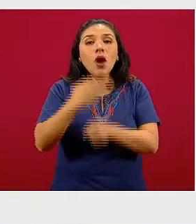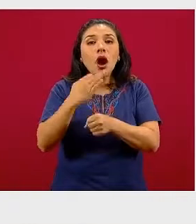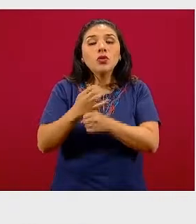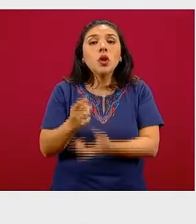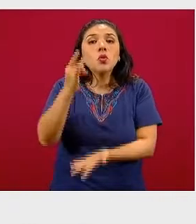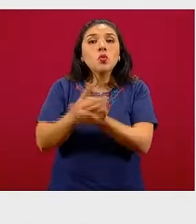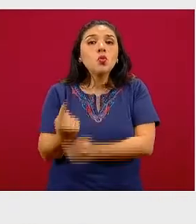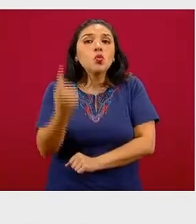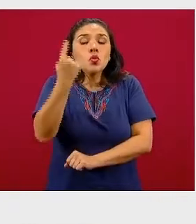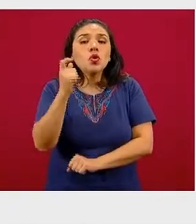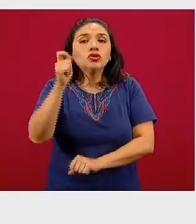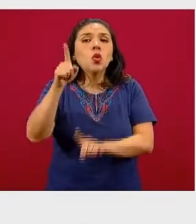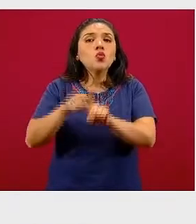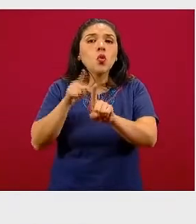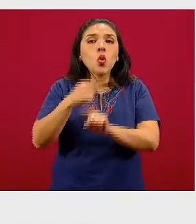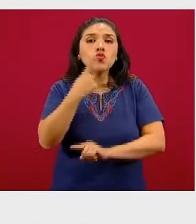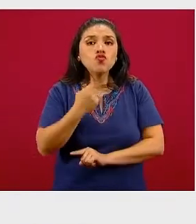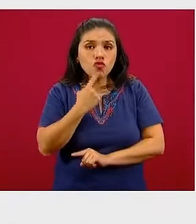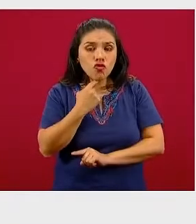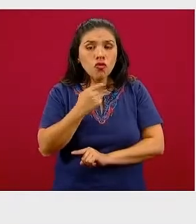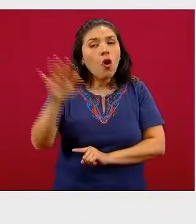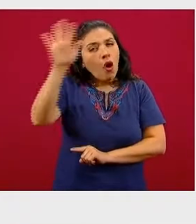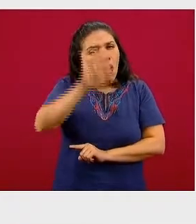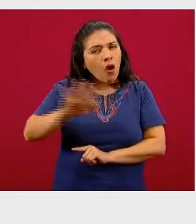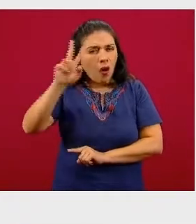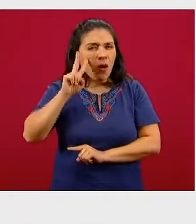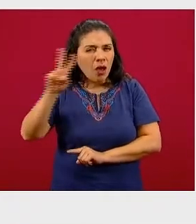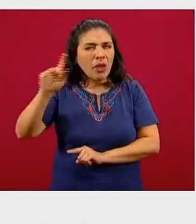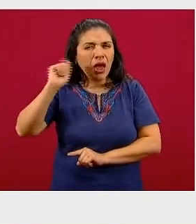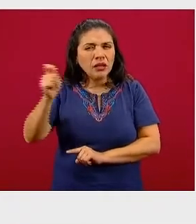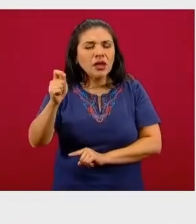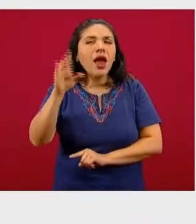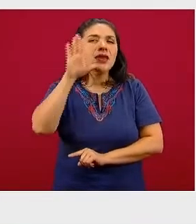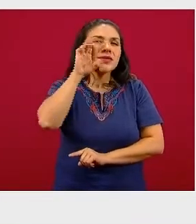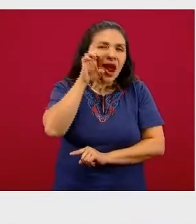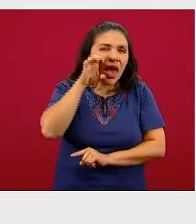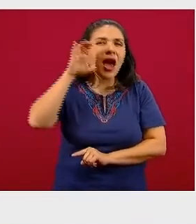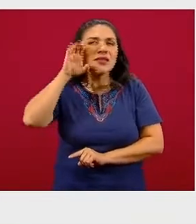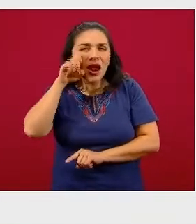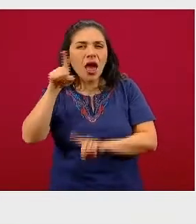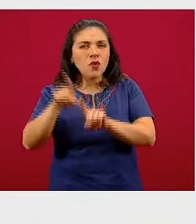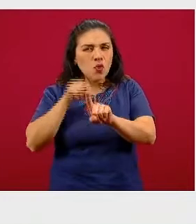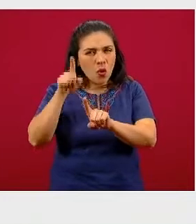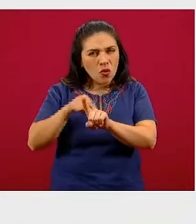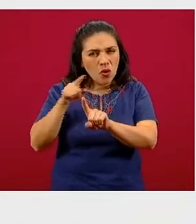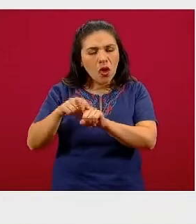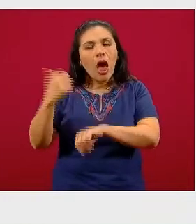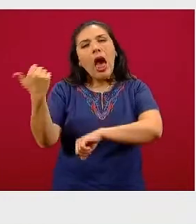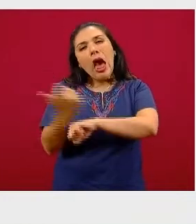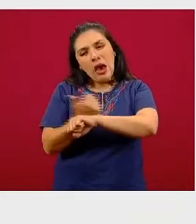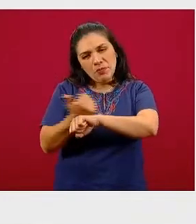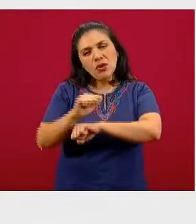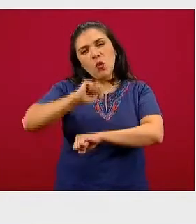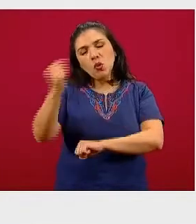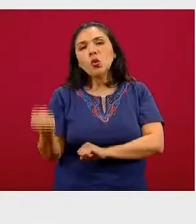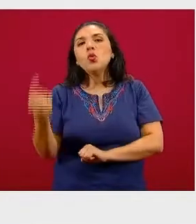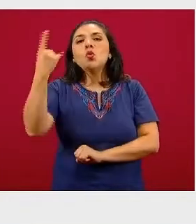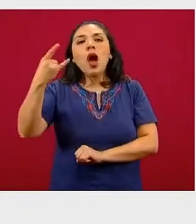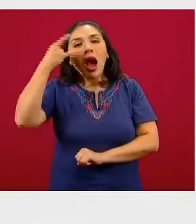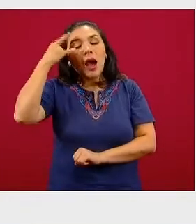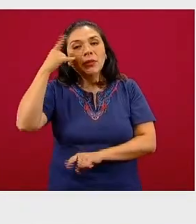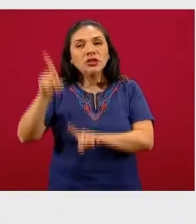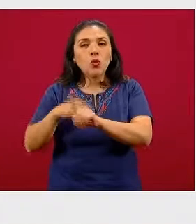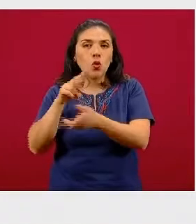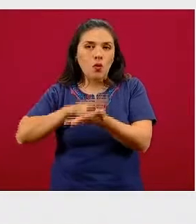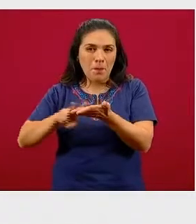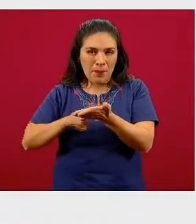único estado que está en color rojo, los demás que están aquí son naranjas, los amarillos y Campeche en